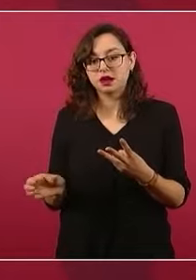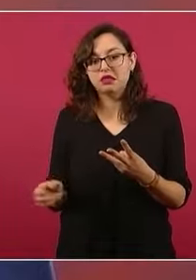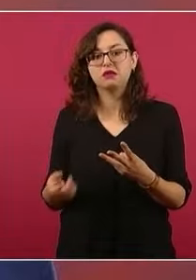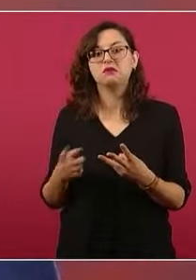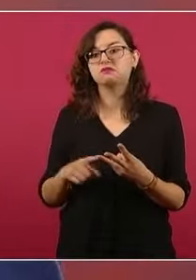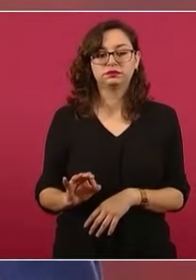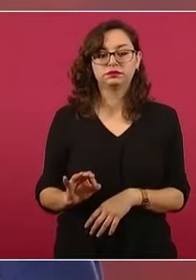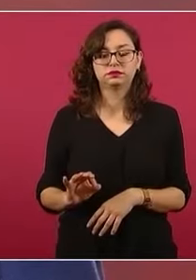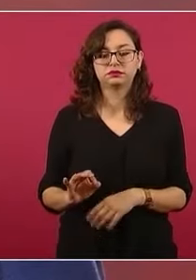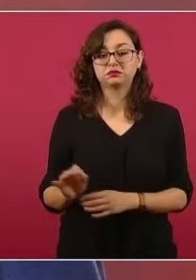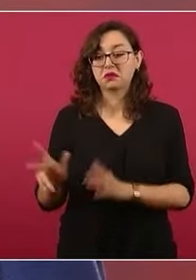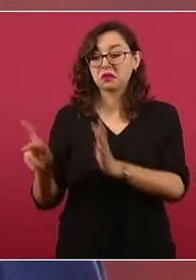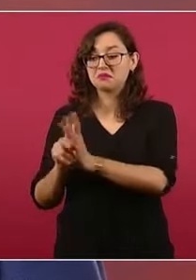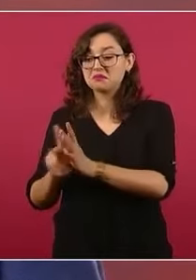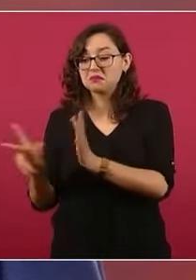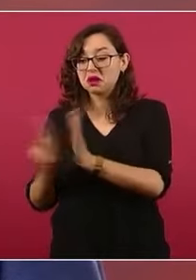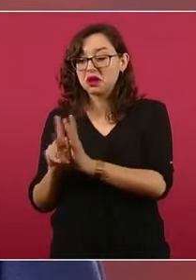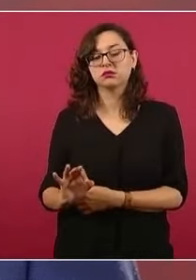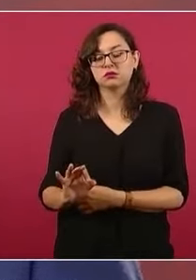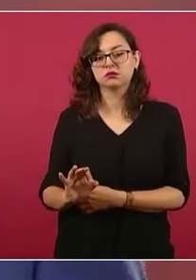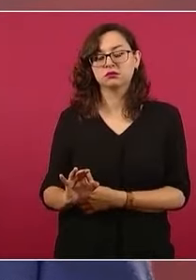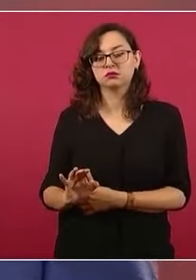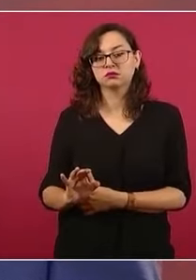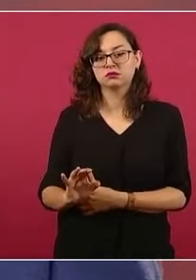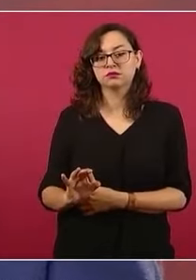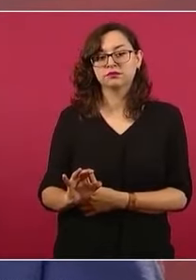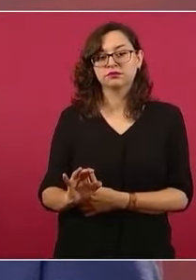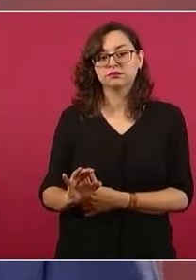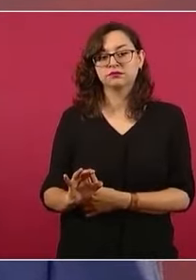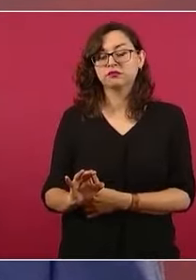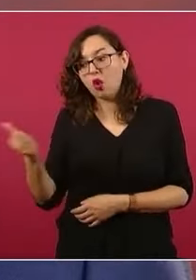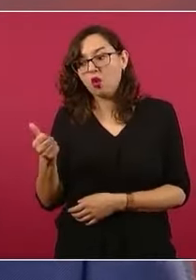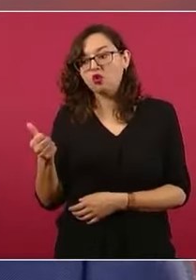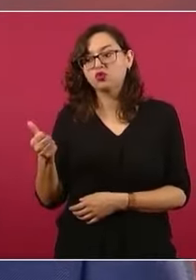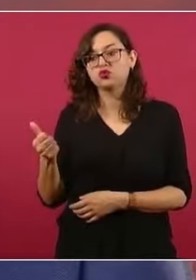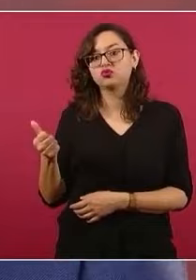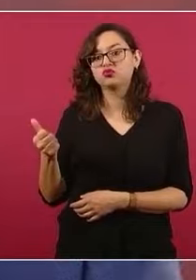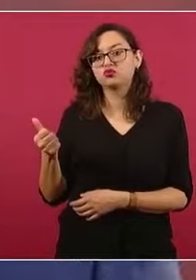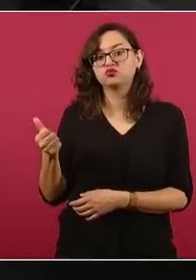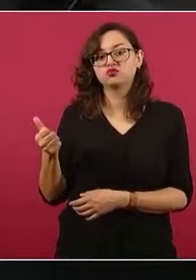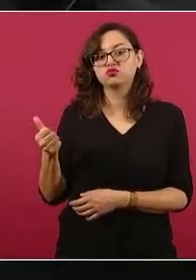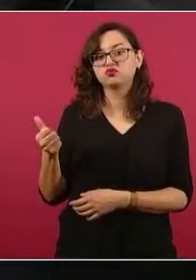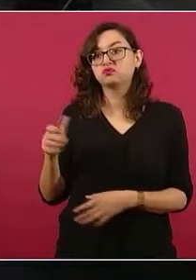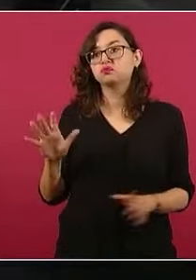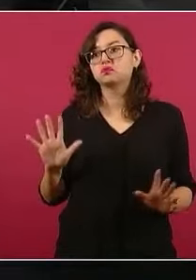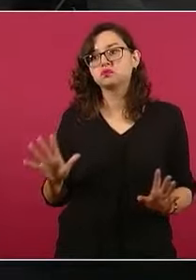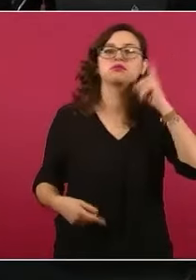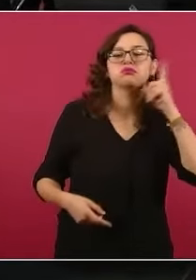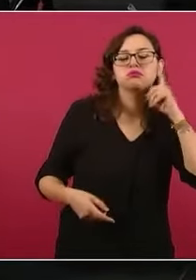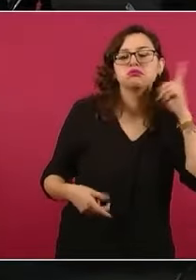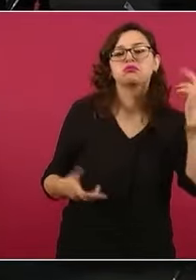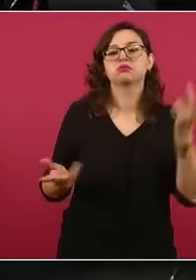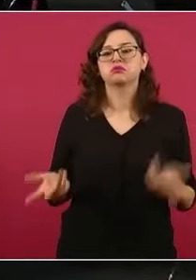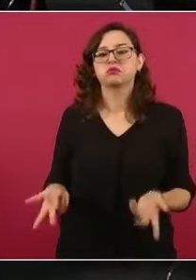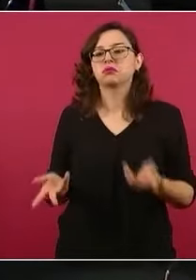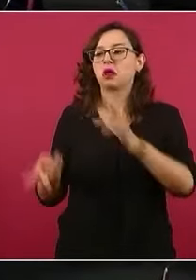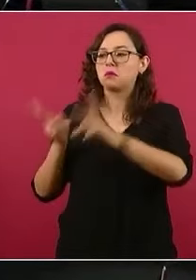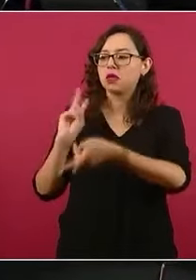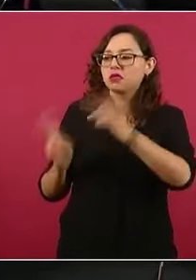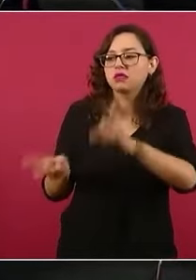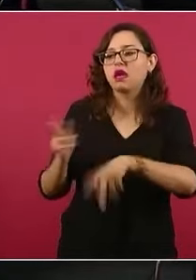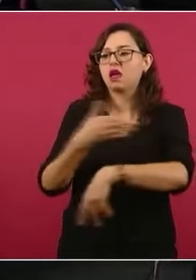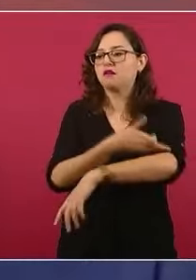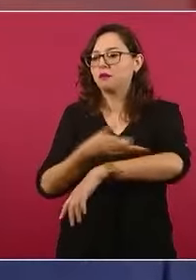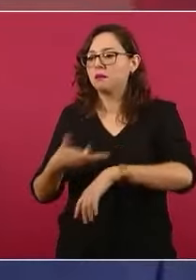tener como 15, los periódicos deben de tener 5, y el resto es a través de familias, las pláticas o